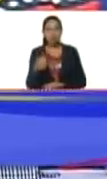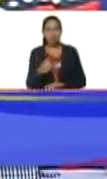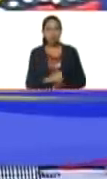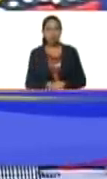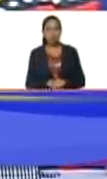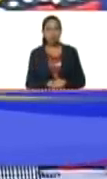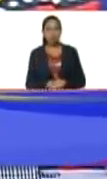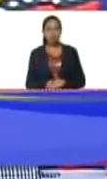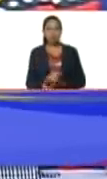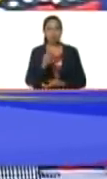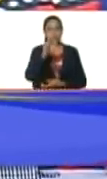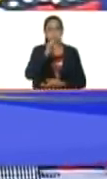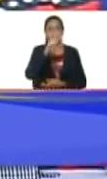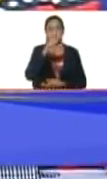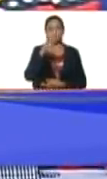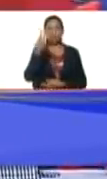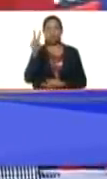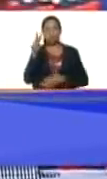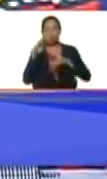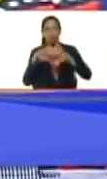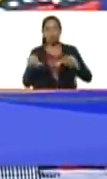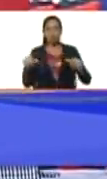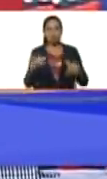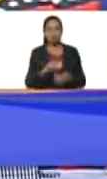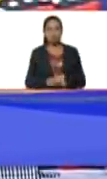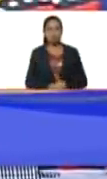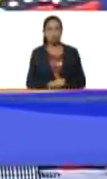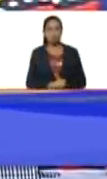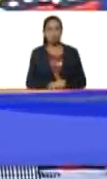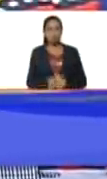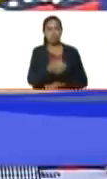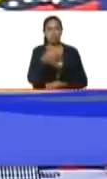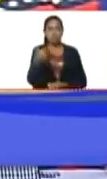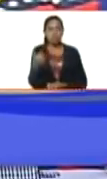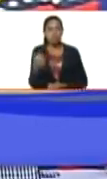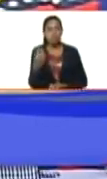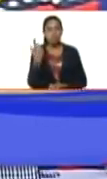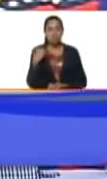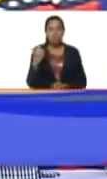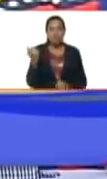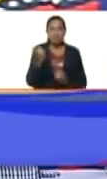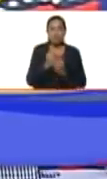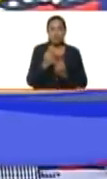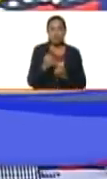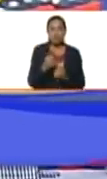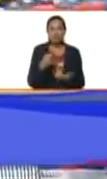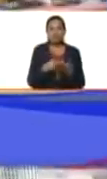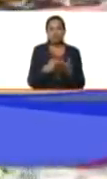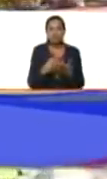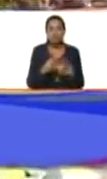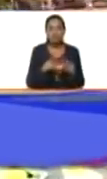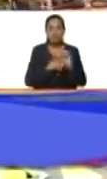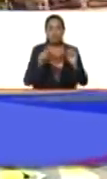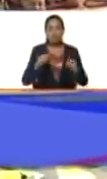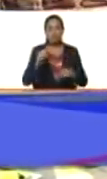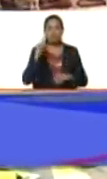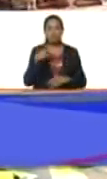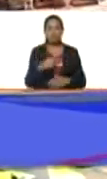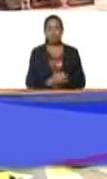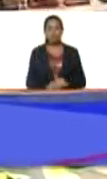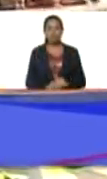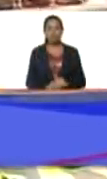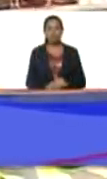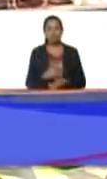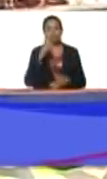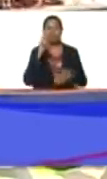los 352 territorios, y estoy de acuerdo, y cuenten con mi apoyo y los recursos para eso. Y estoy de acuerdo con la